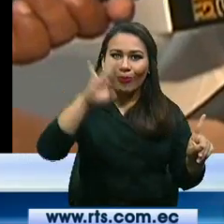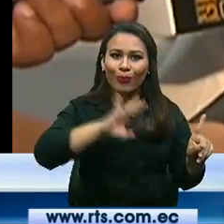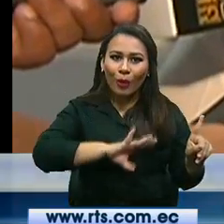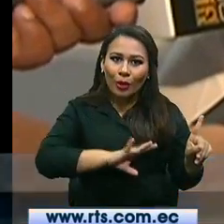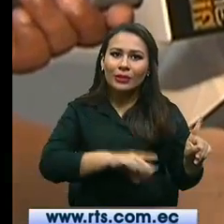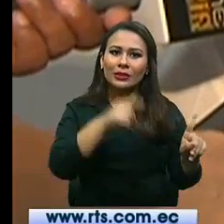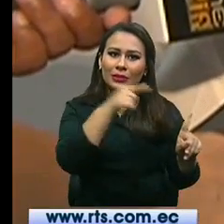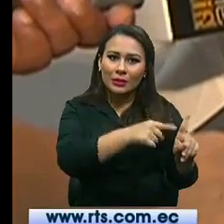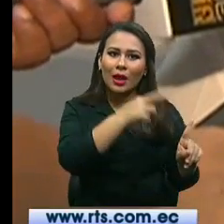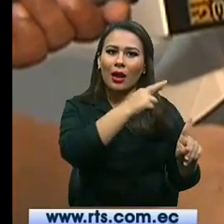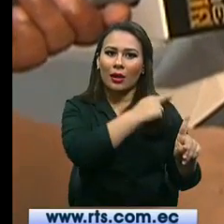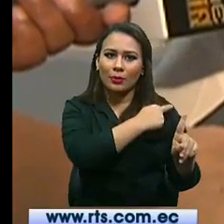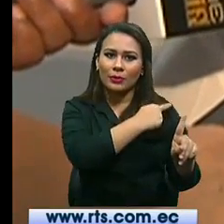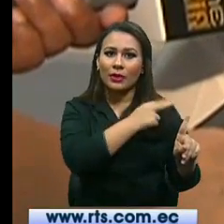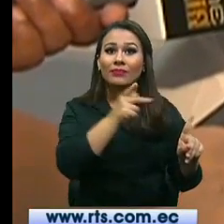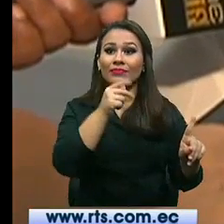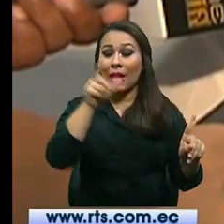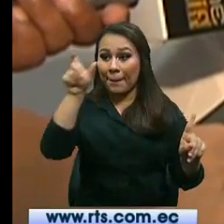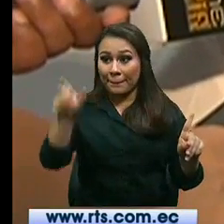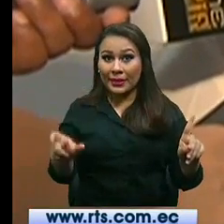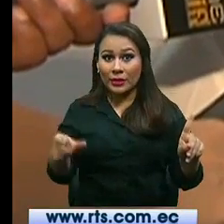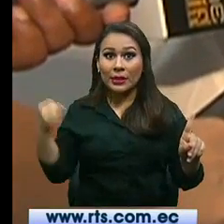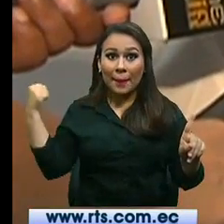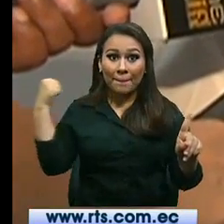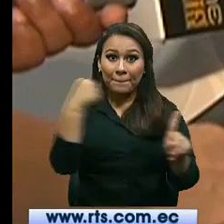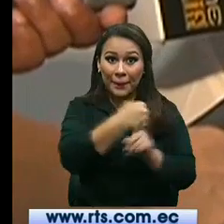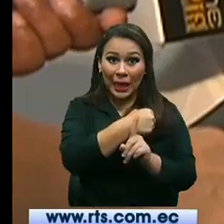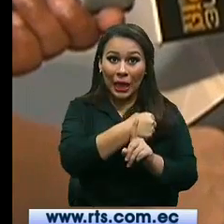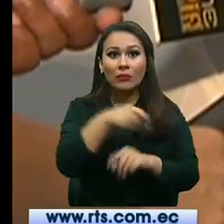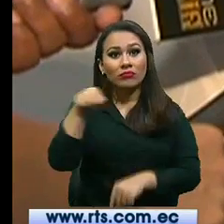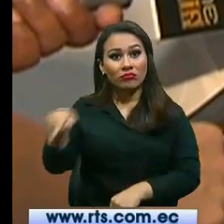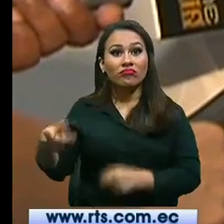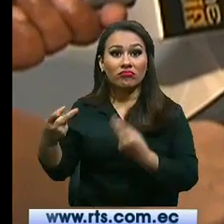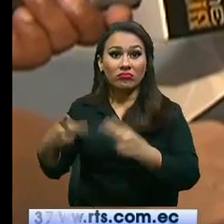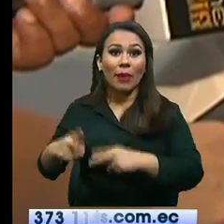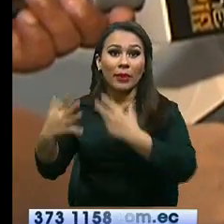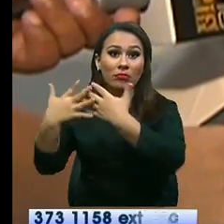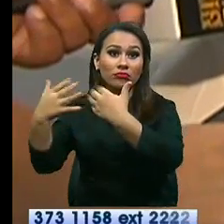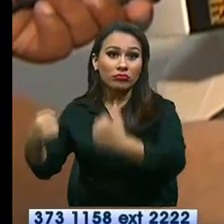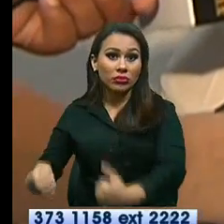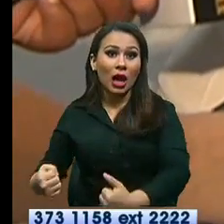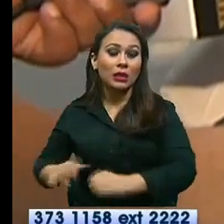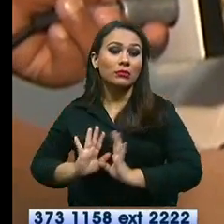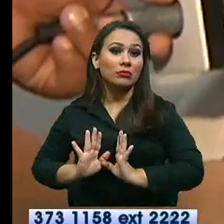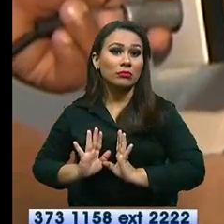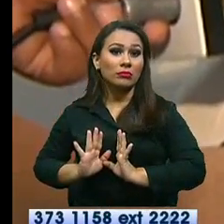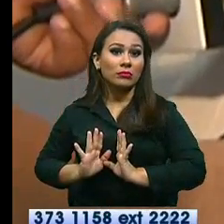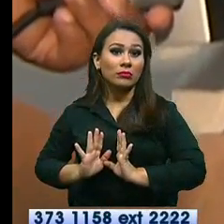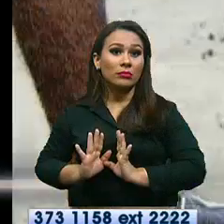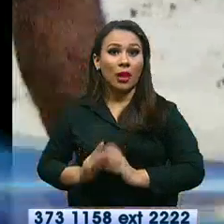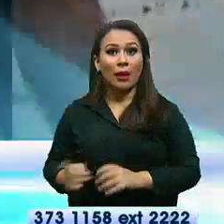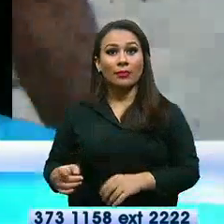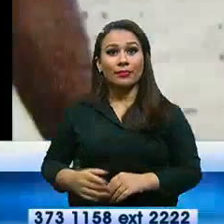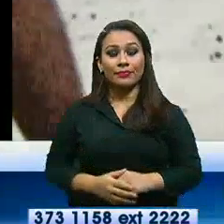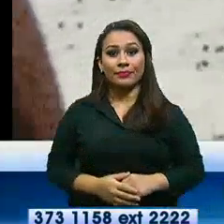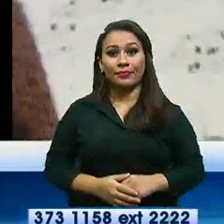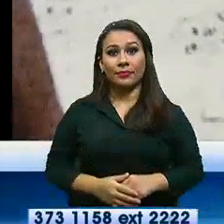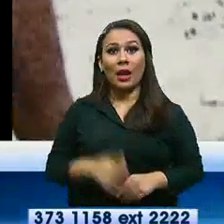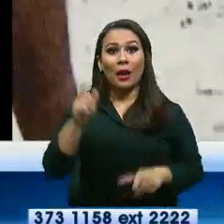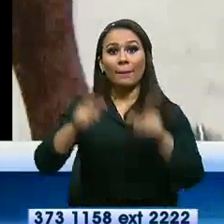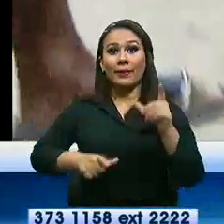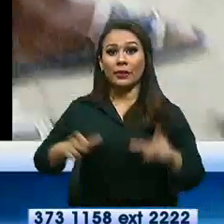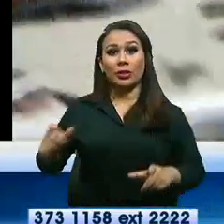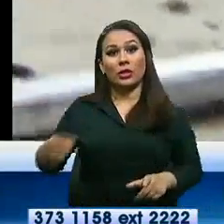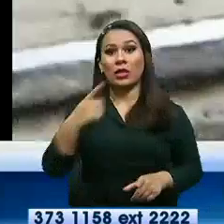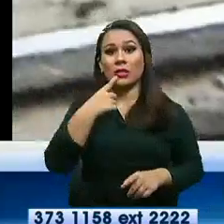incluso la persona que haya cometido este tipo de agresión puede ser sancionada ya sea por un delito de lesiones. Ellos dicen que